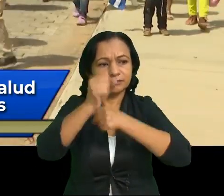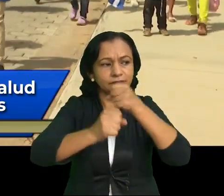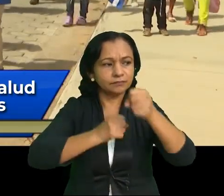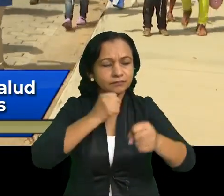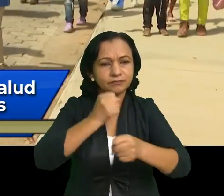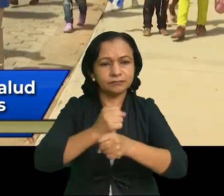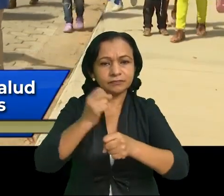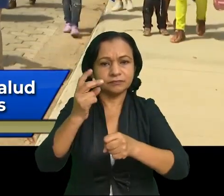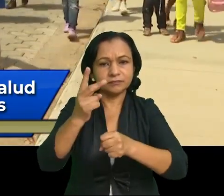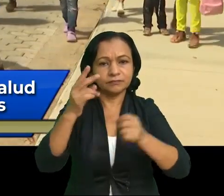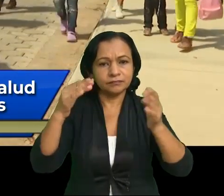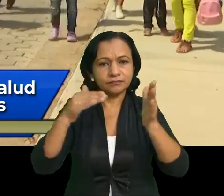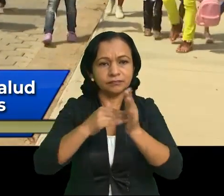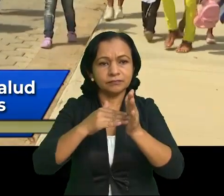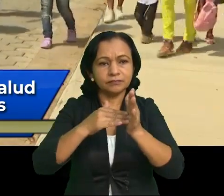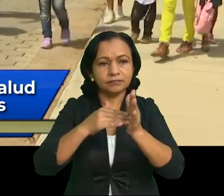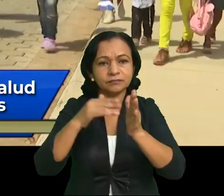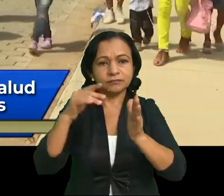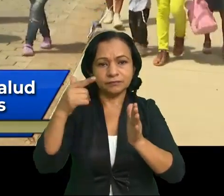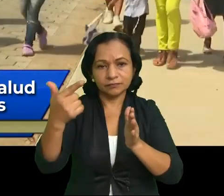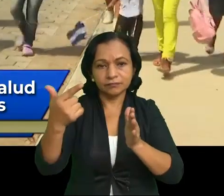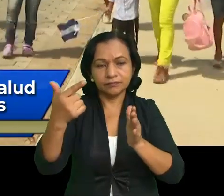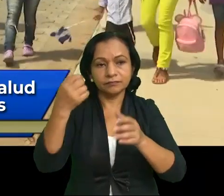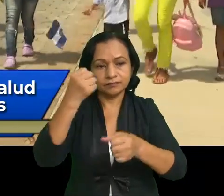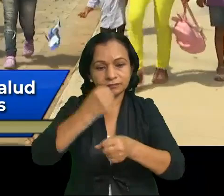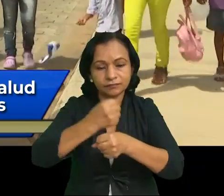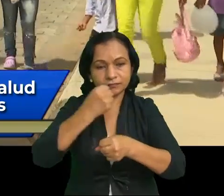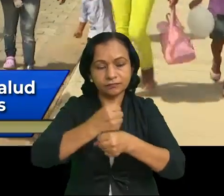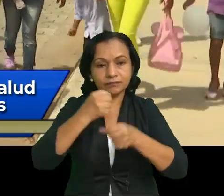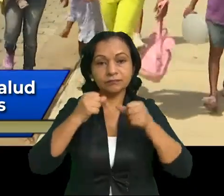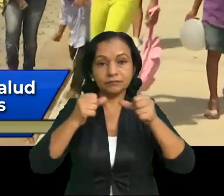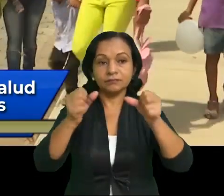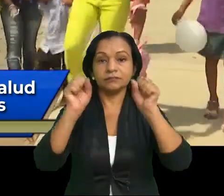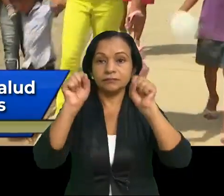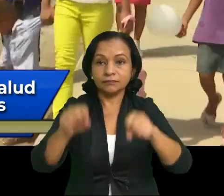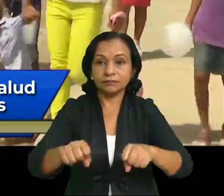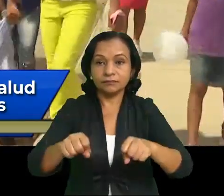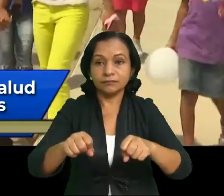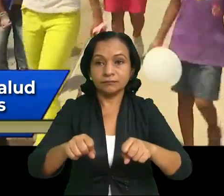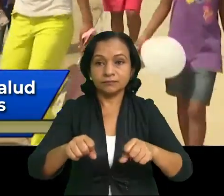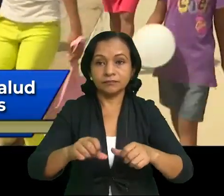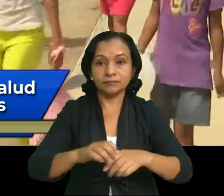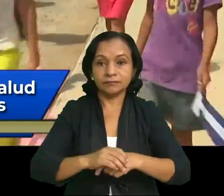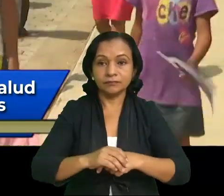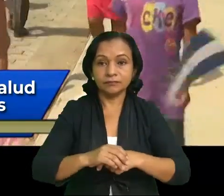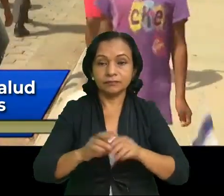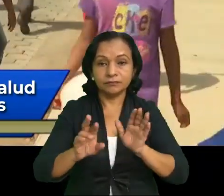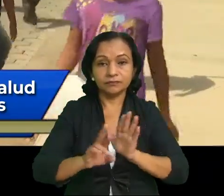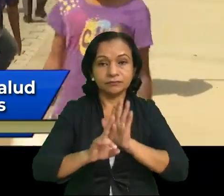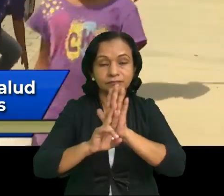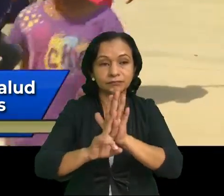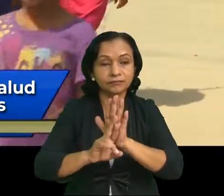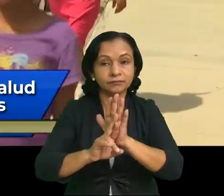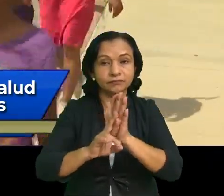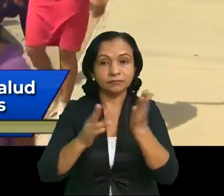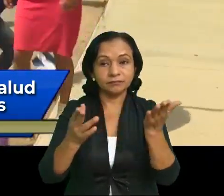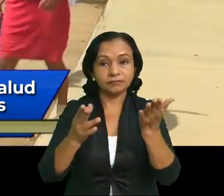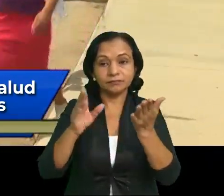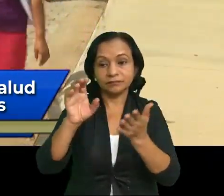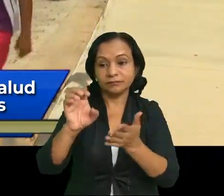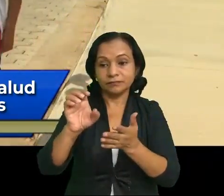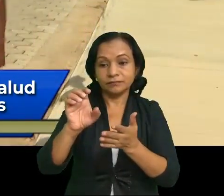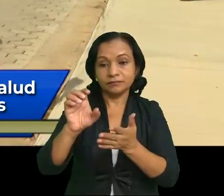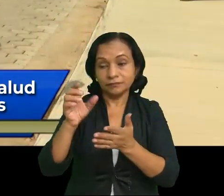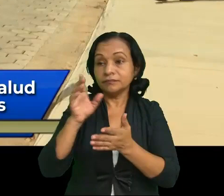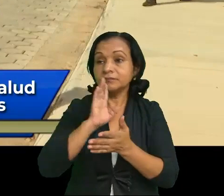2007 bueno en un proceso de trabajo que permite garantizar una regulada elmer hablamos que uno de los